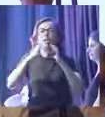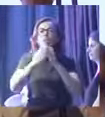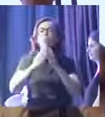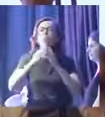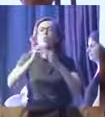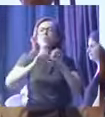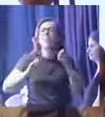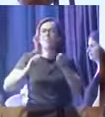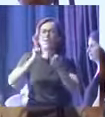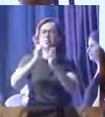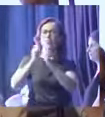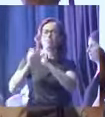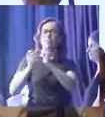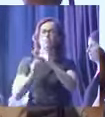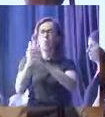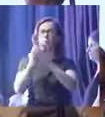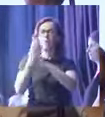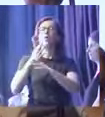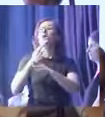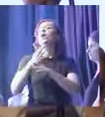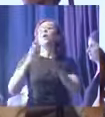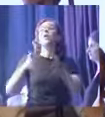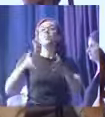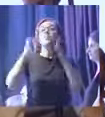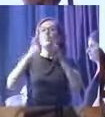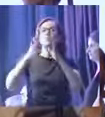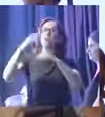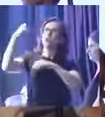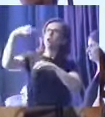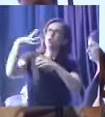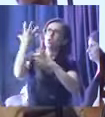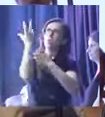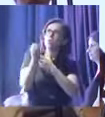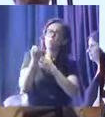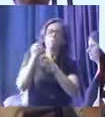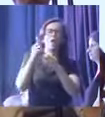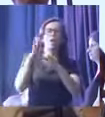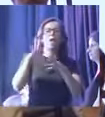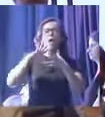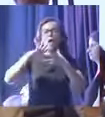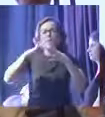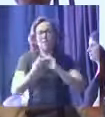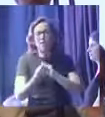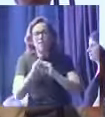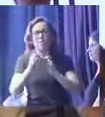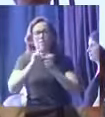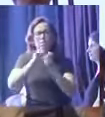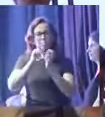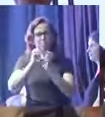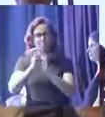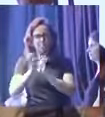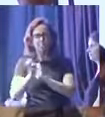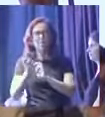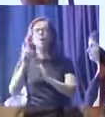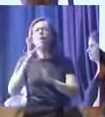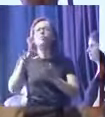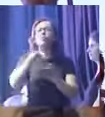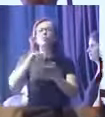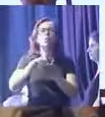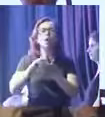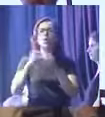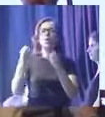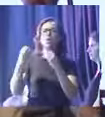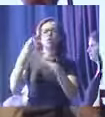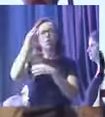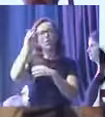renovables, con edificios resilientes y con paneles solares por toda la ciudad. Una ciudad que no deje a nadie atrás